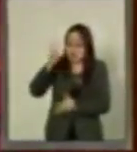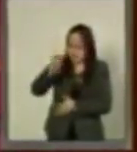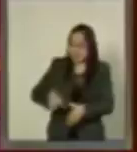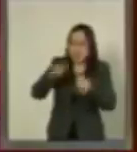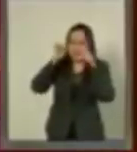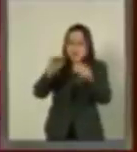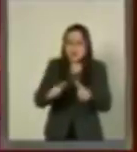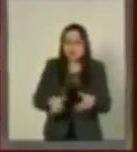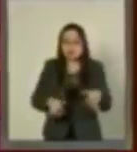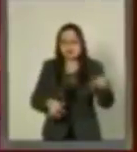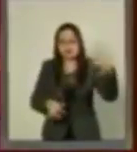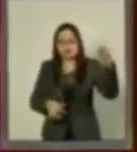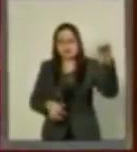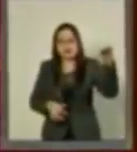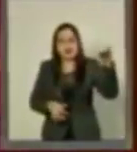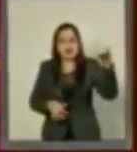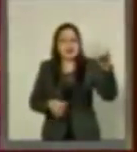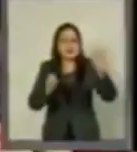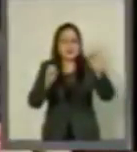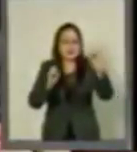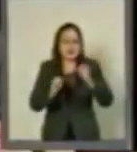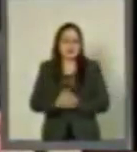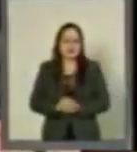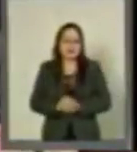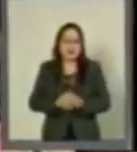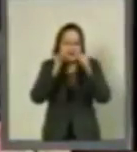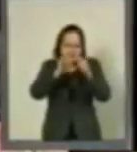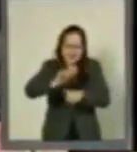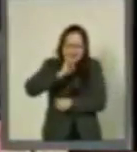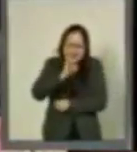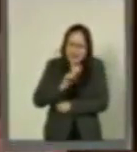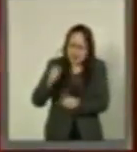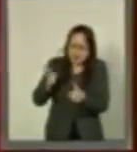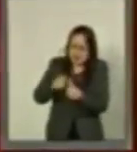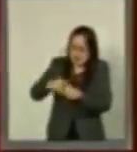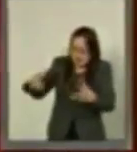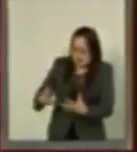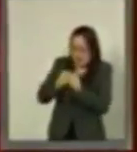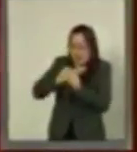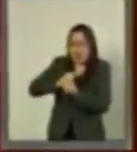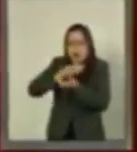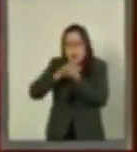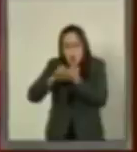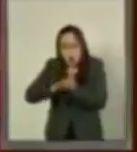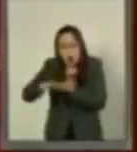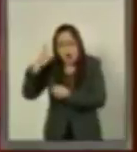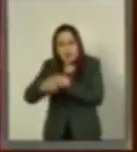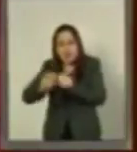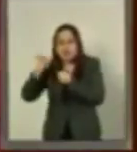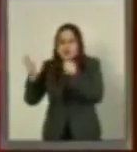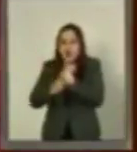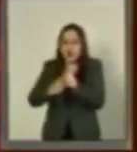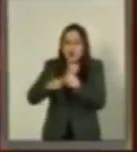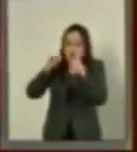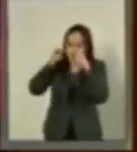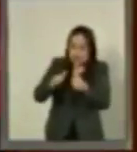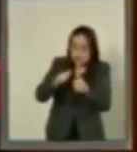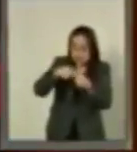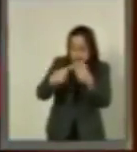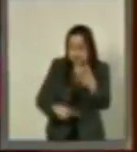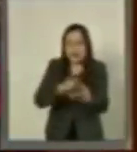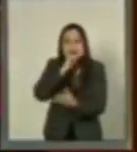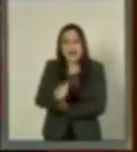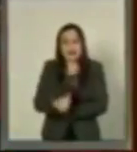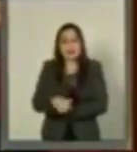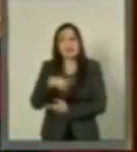atendidas? Cero, señor secretario. Ninguna. Ni reparación de daño, ni atención de primera instancia.